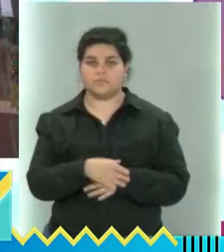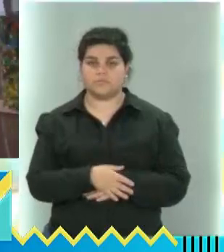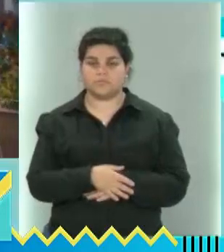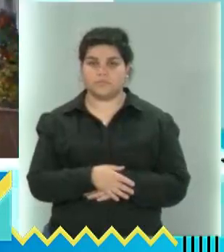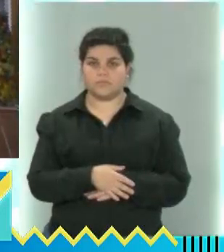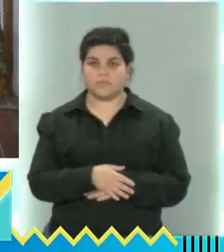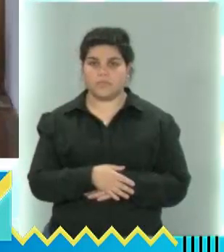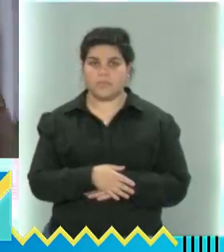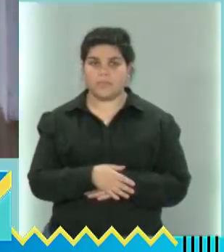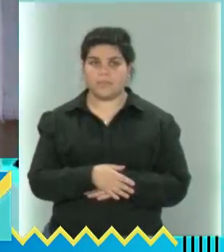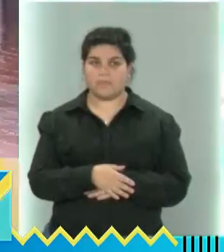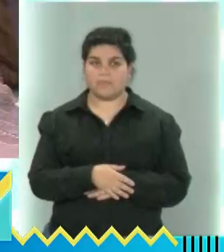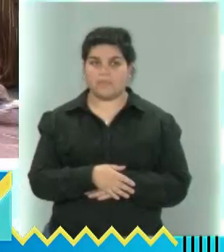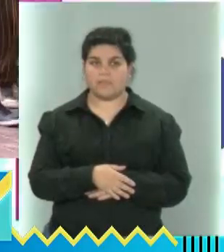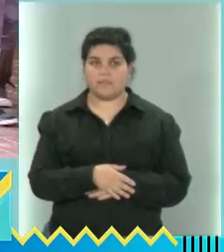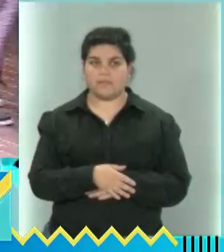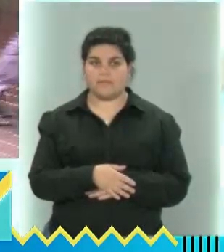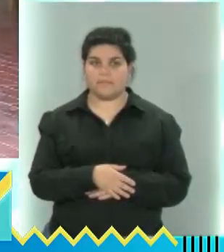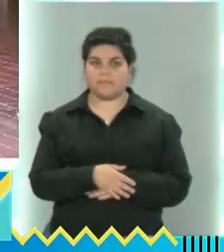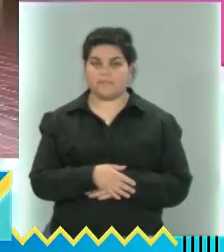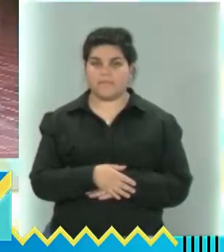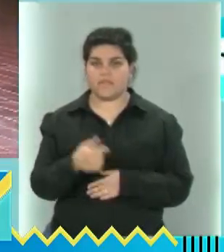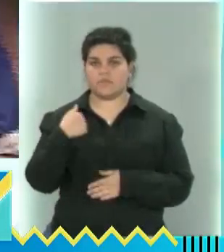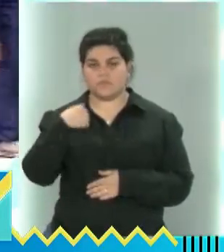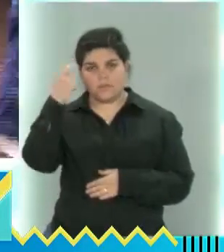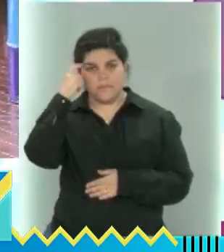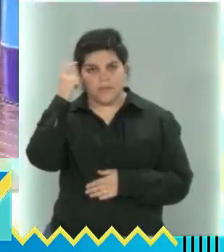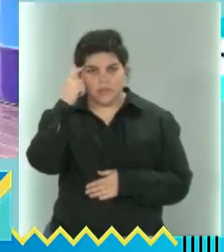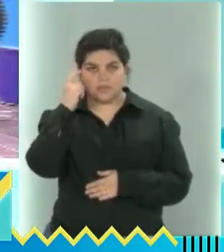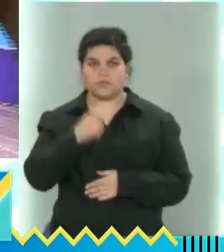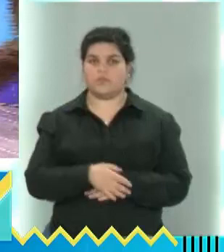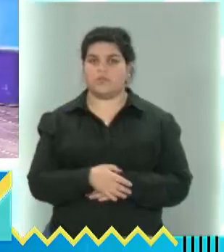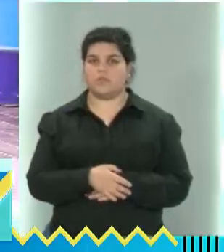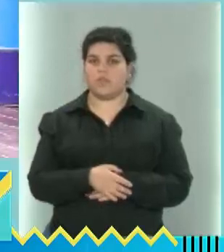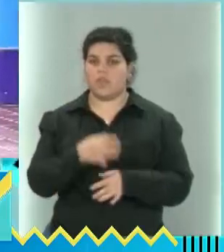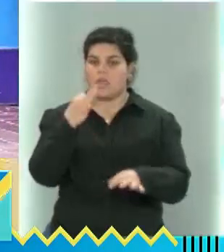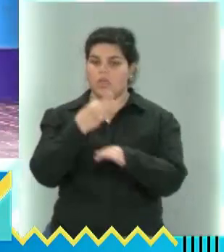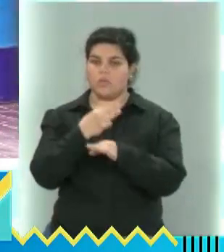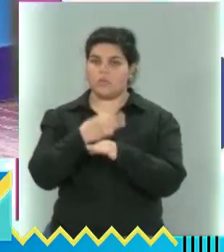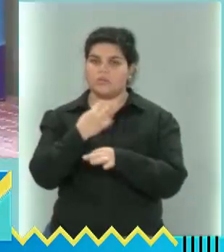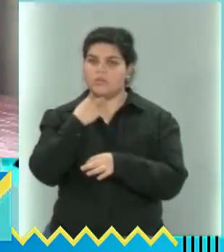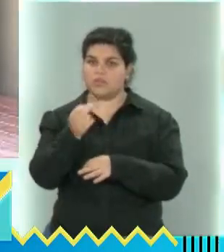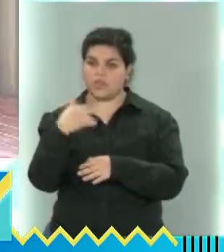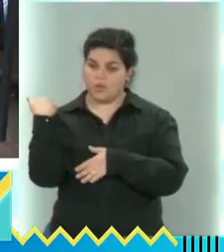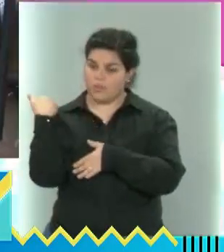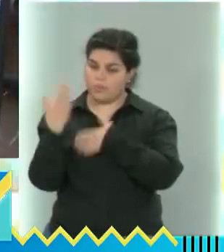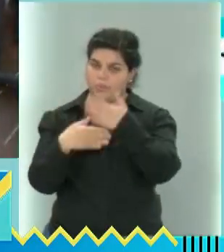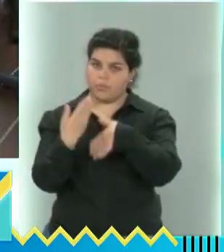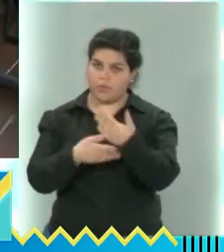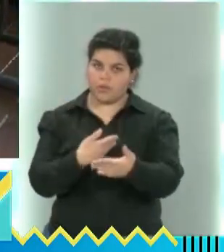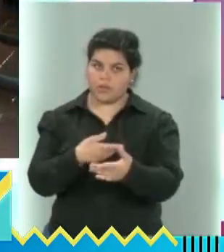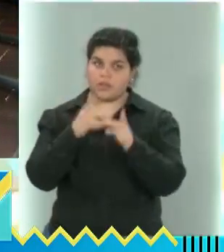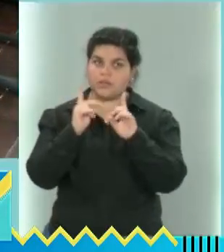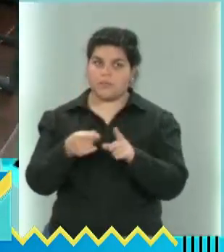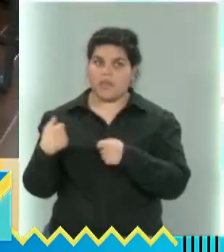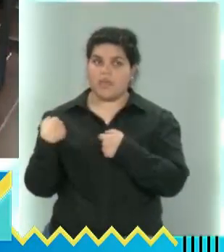no solo que no creo que afecte la educación de nuestros hijos, sino que aporta a la